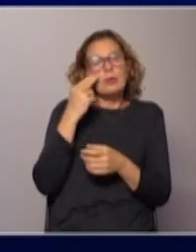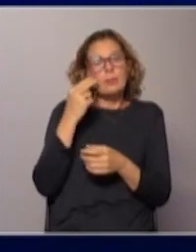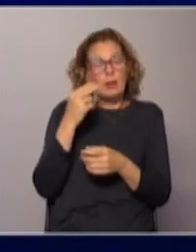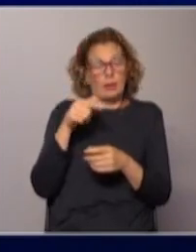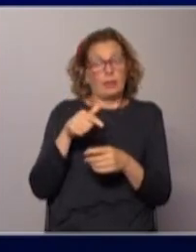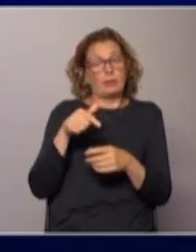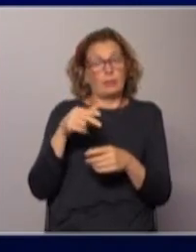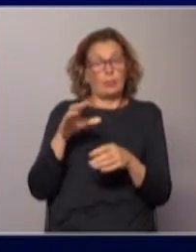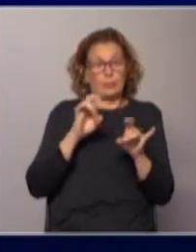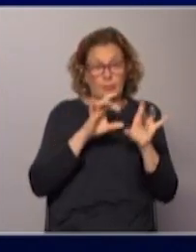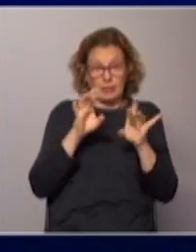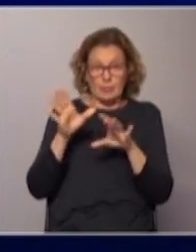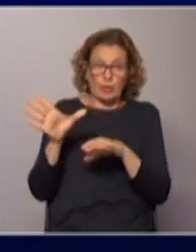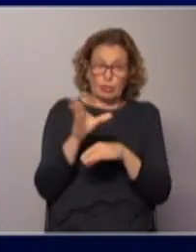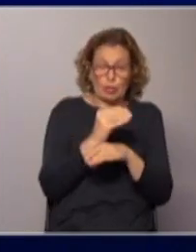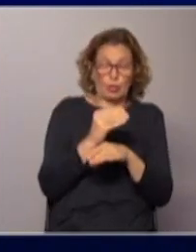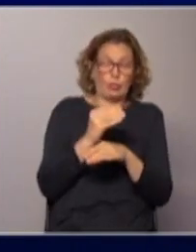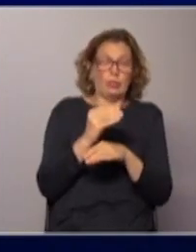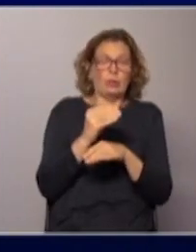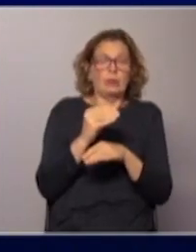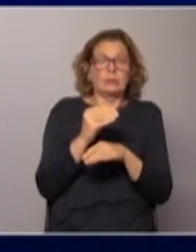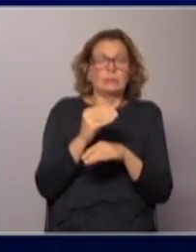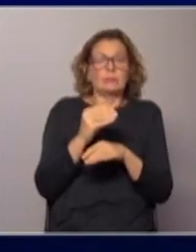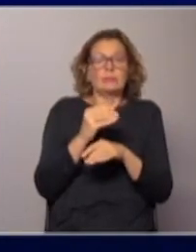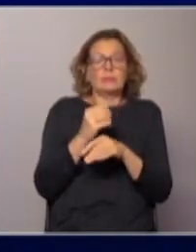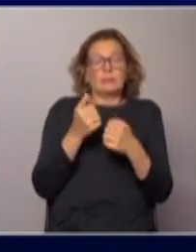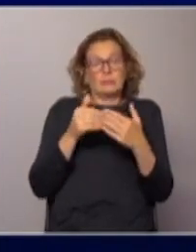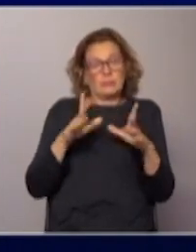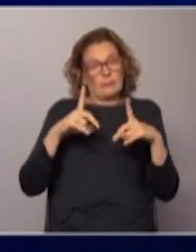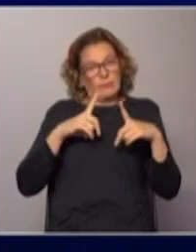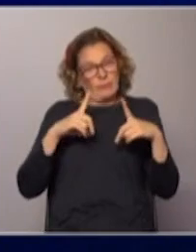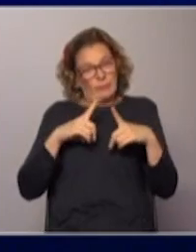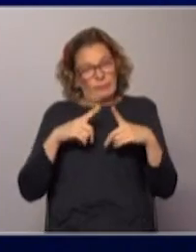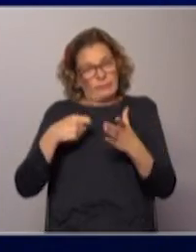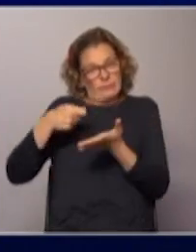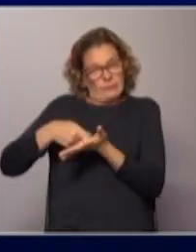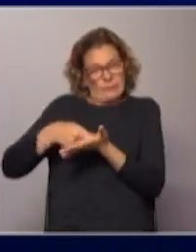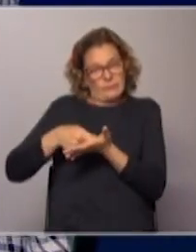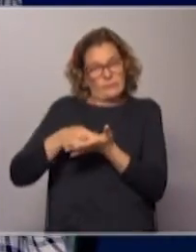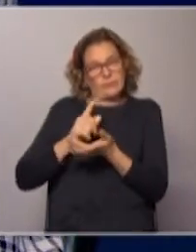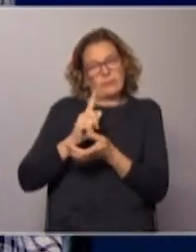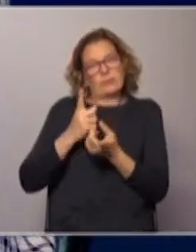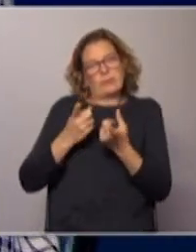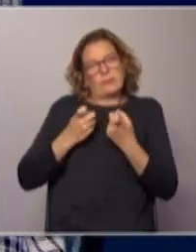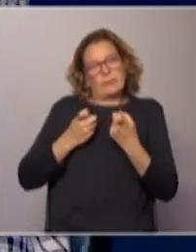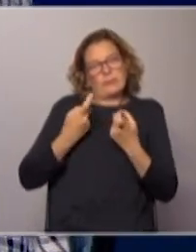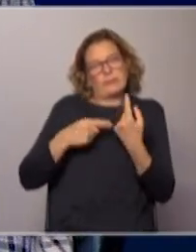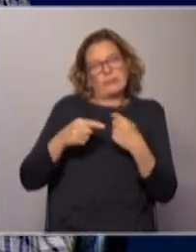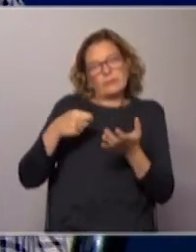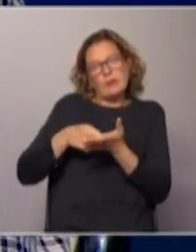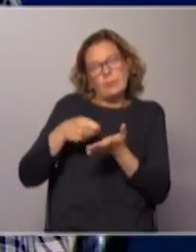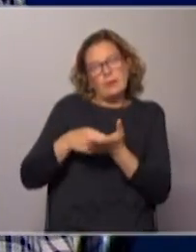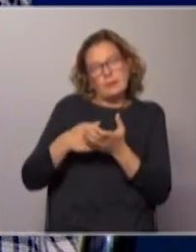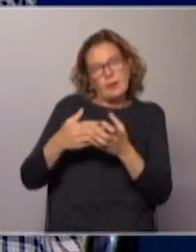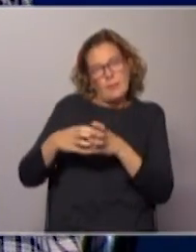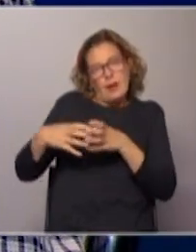crisis en realidad por la pandemia y todo lo que ha generado conviene esperar para usar esos recursos no necesariamente porque es una plata es